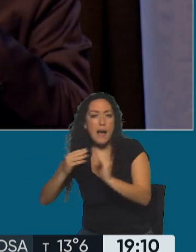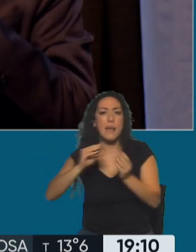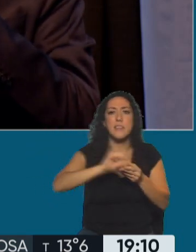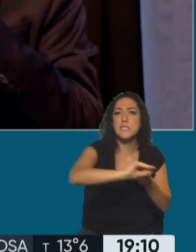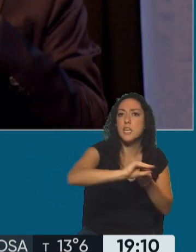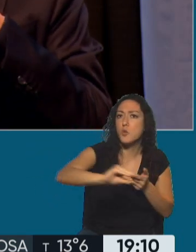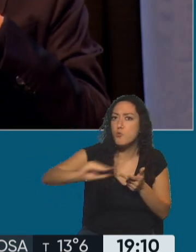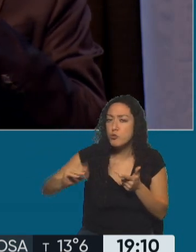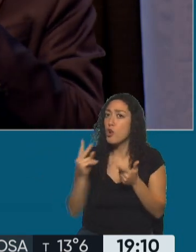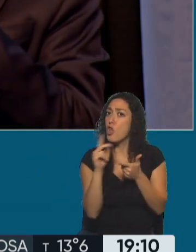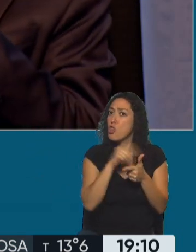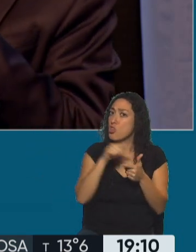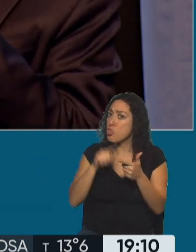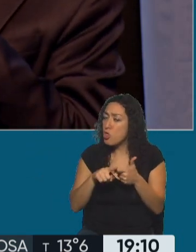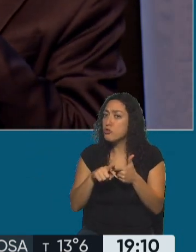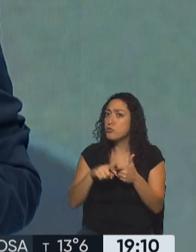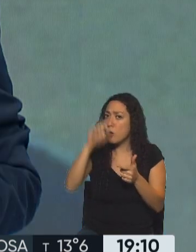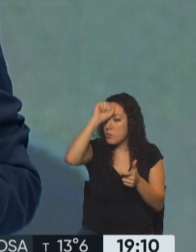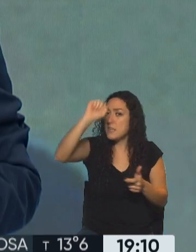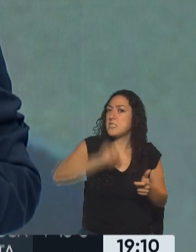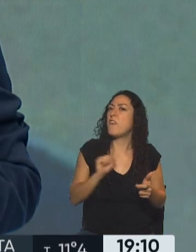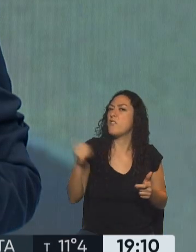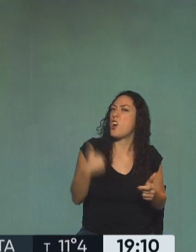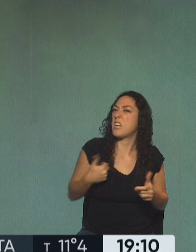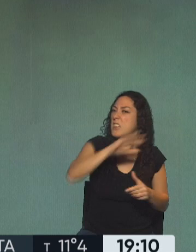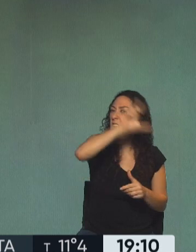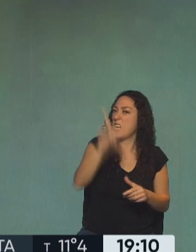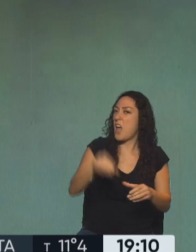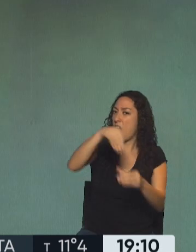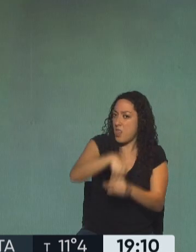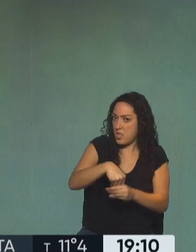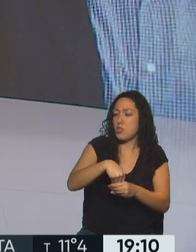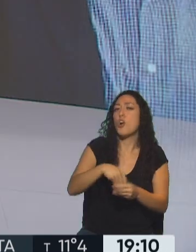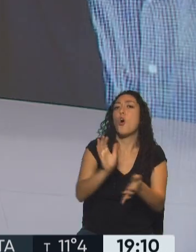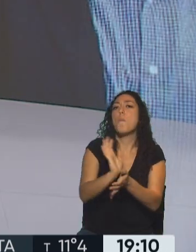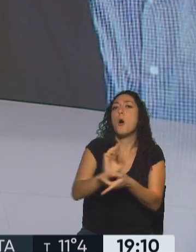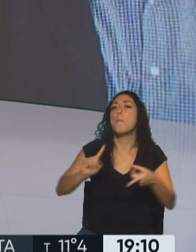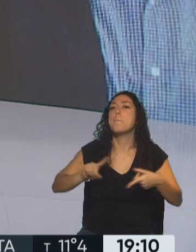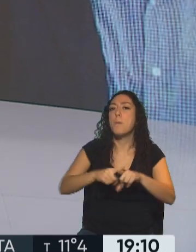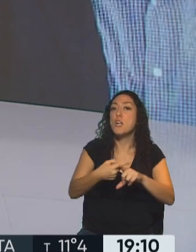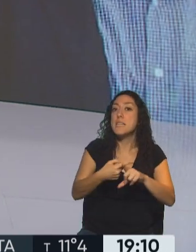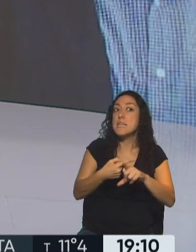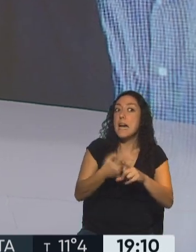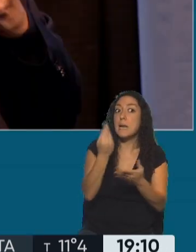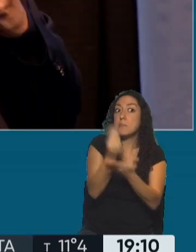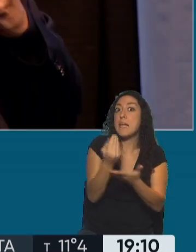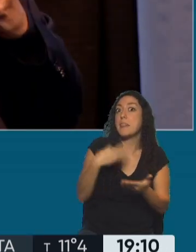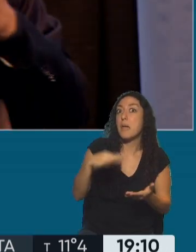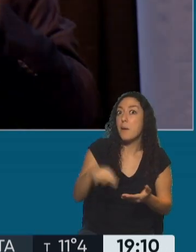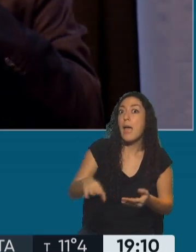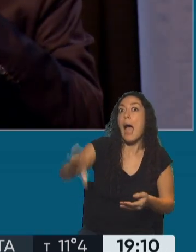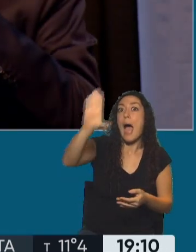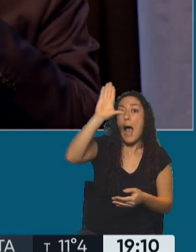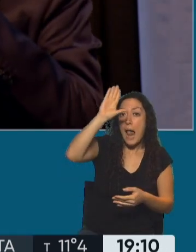que tiene Sergio Massa con la calle, ¿no? Y que tiene que representar la síntesis política de Alberto Fernández y de la